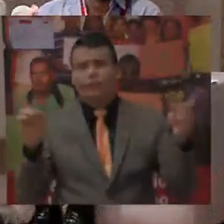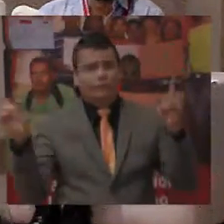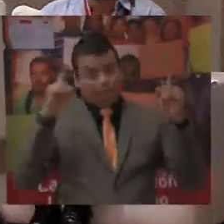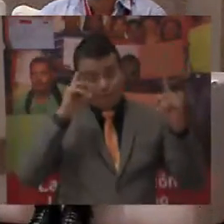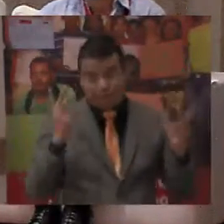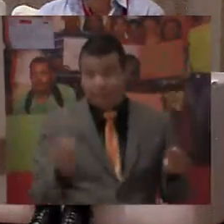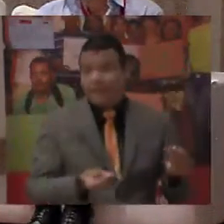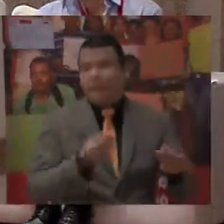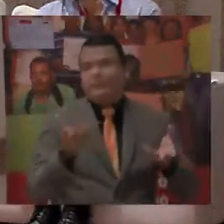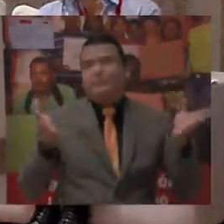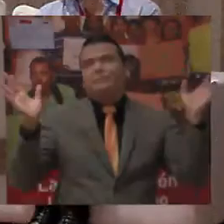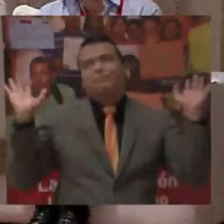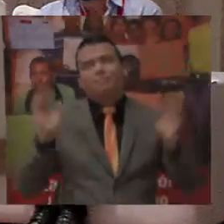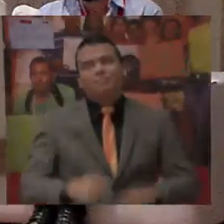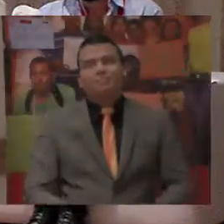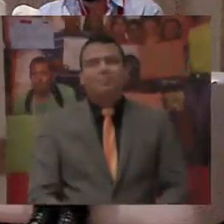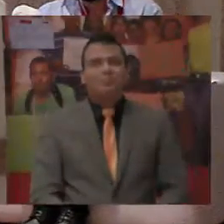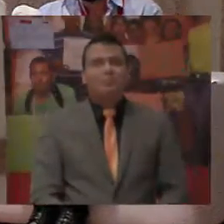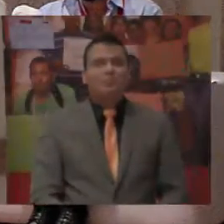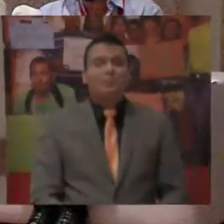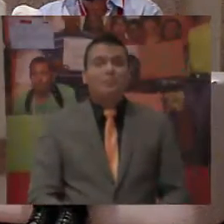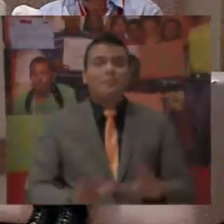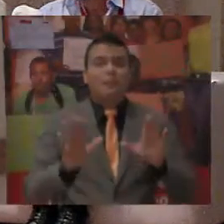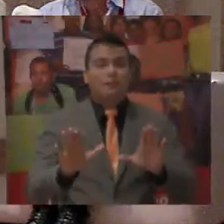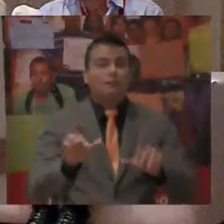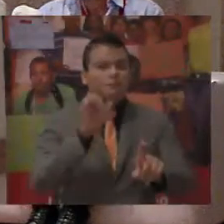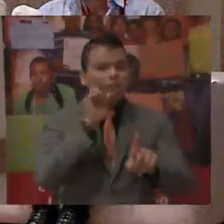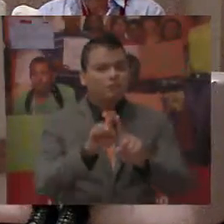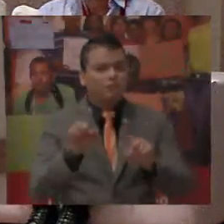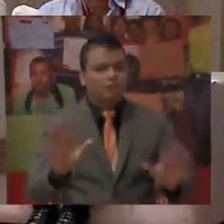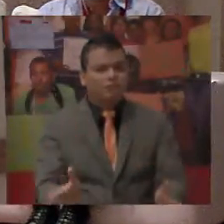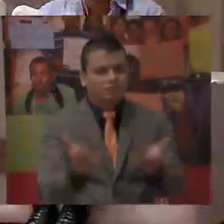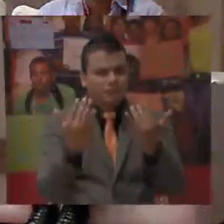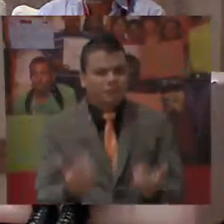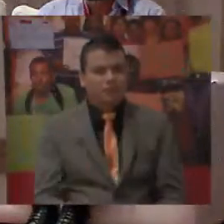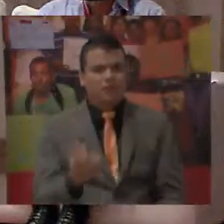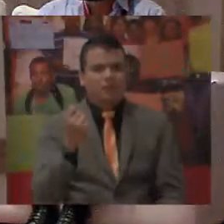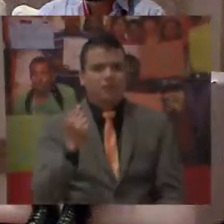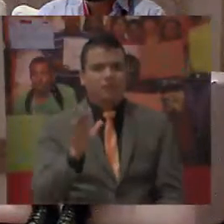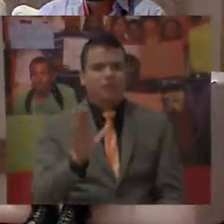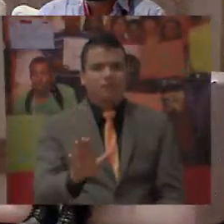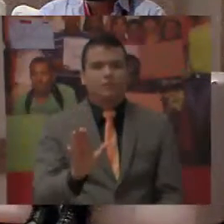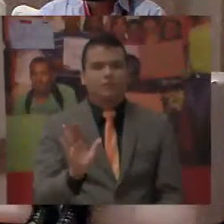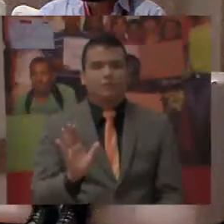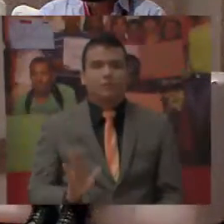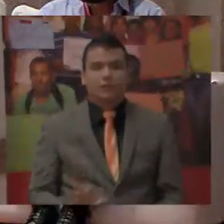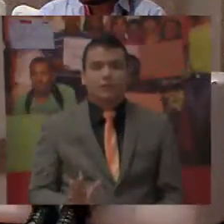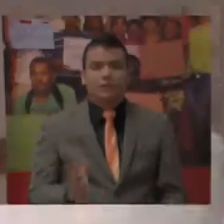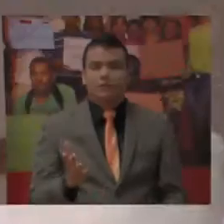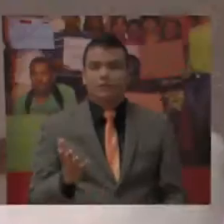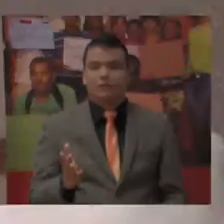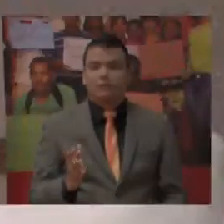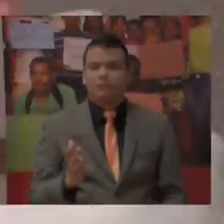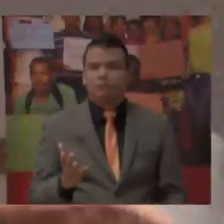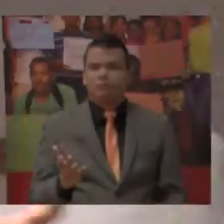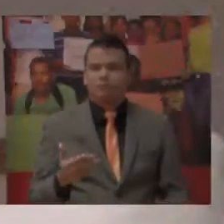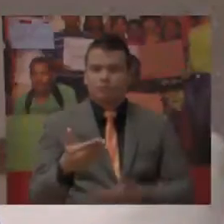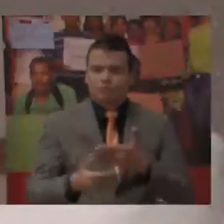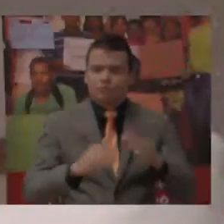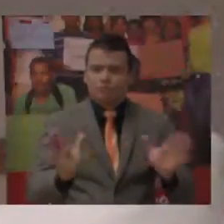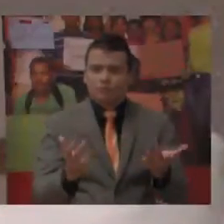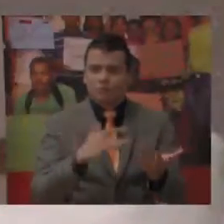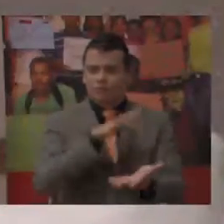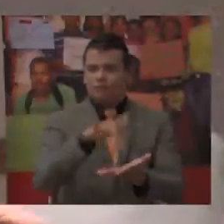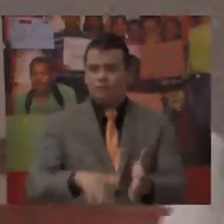pero lo que se trata es de que mejoremos el ingreso de la gente. Yo les digo cosas como esta: uno viene a este